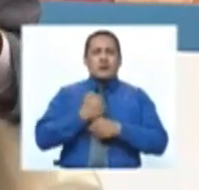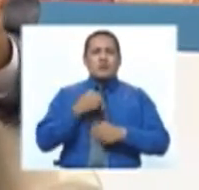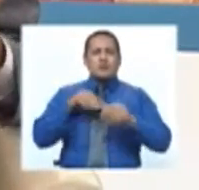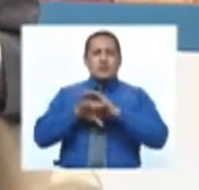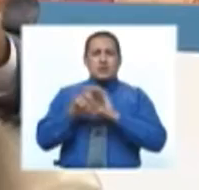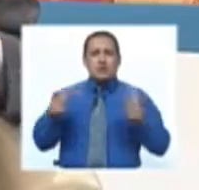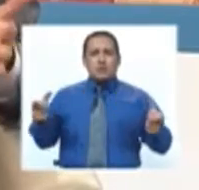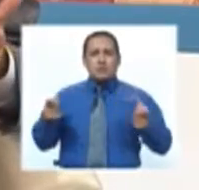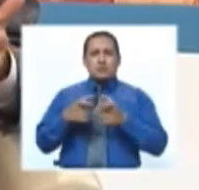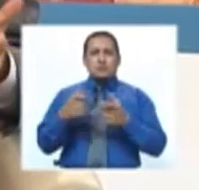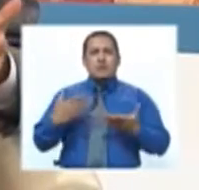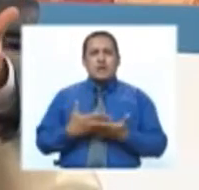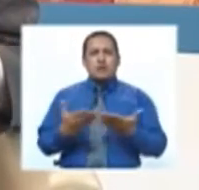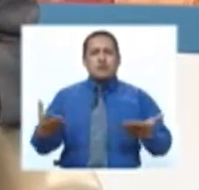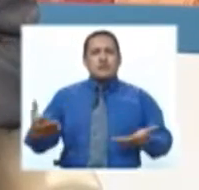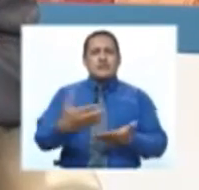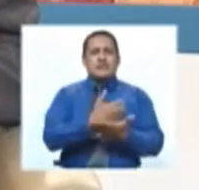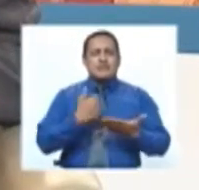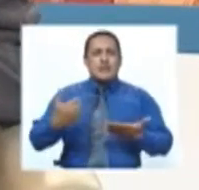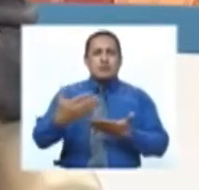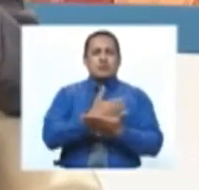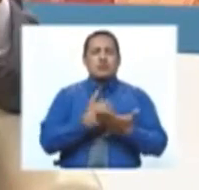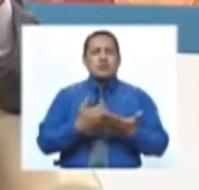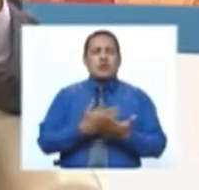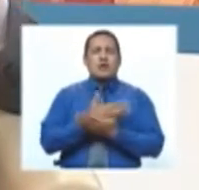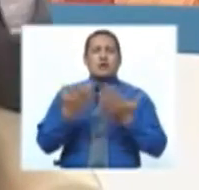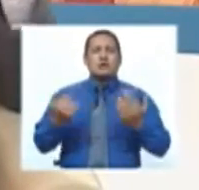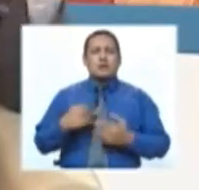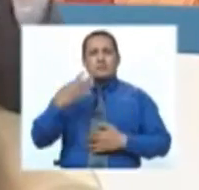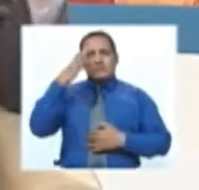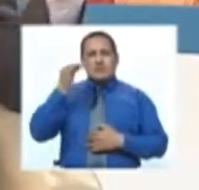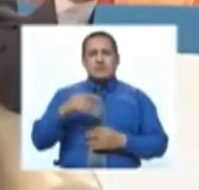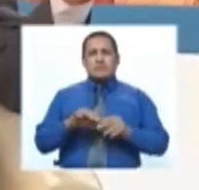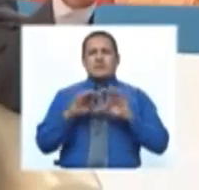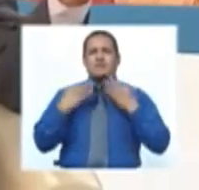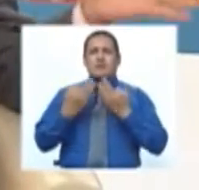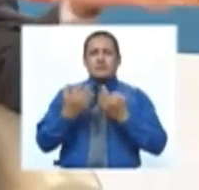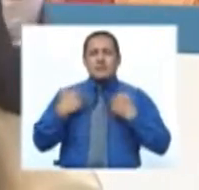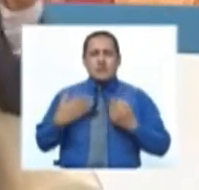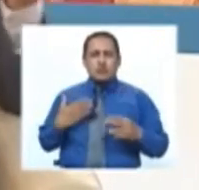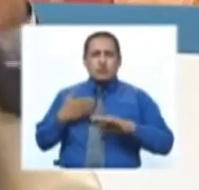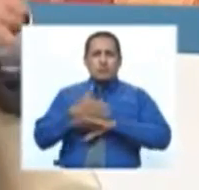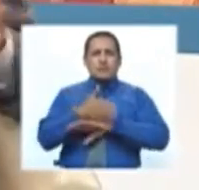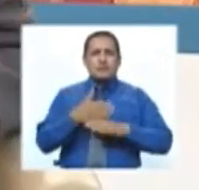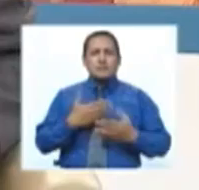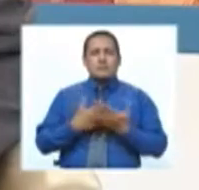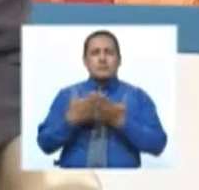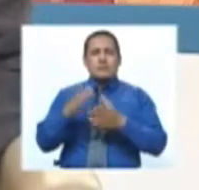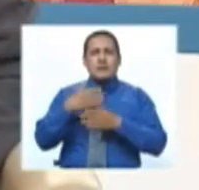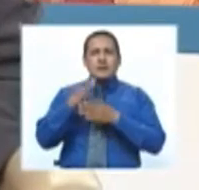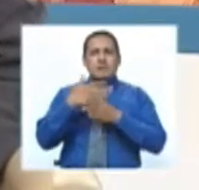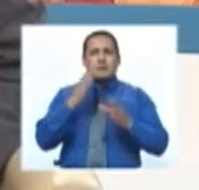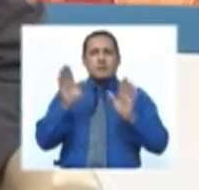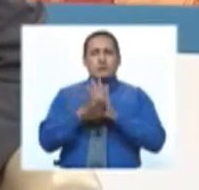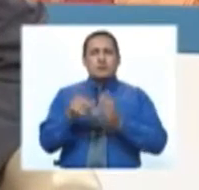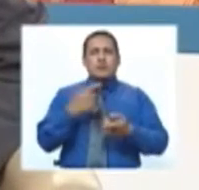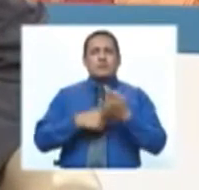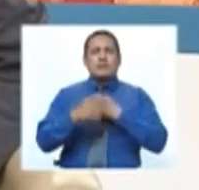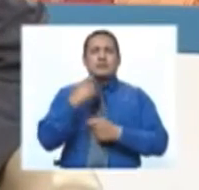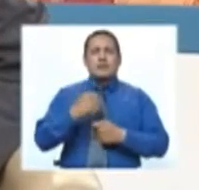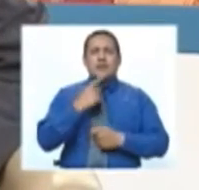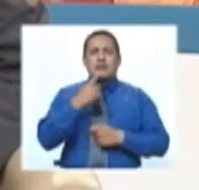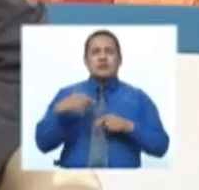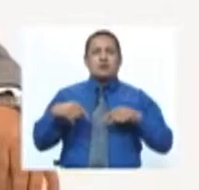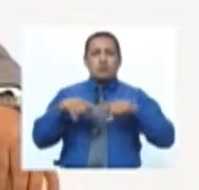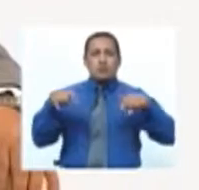la Comisión de Bienes Incautados, ¿hasta qué pariente no puede valerse o participar, mejor diré, de un remate?